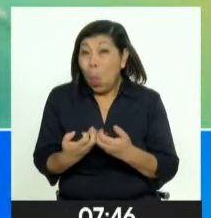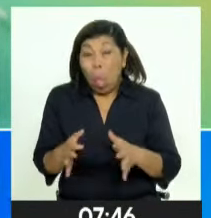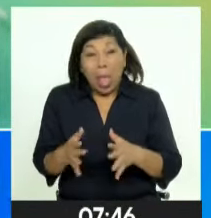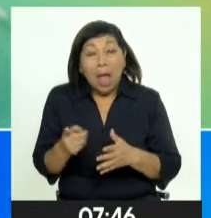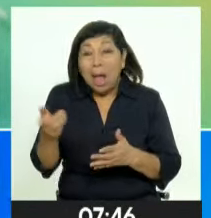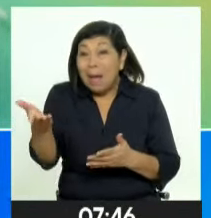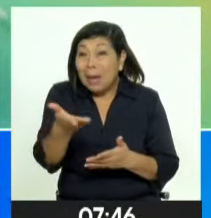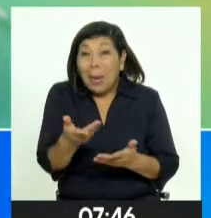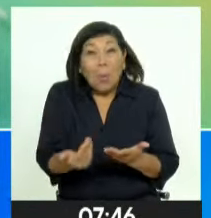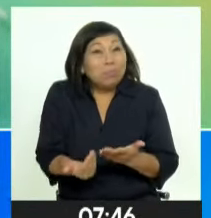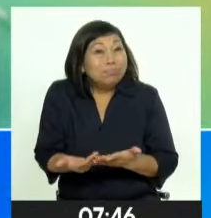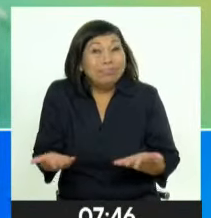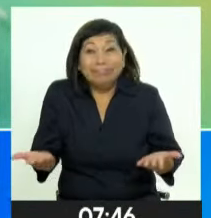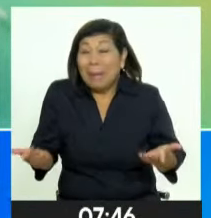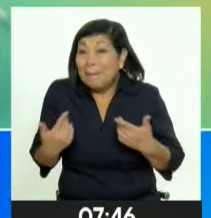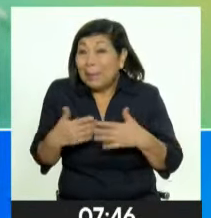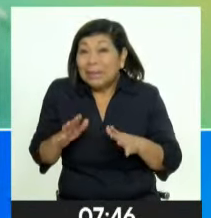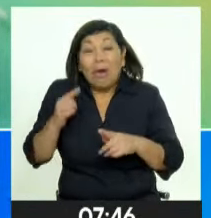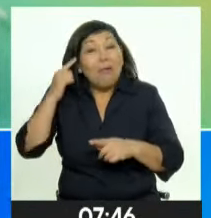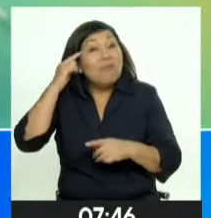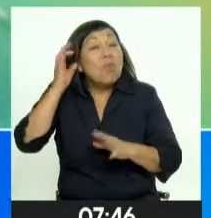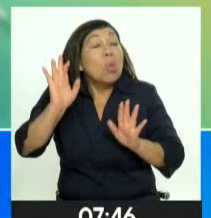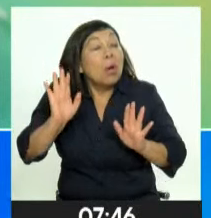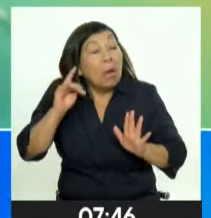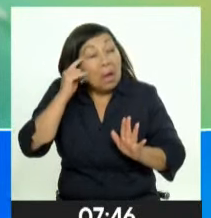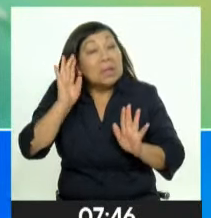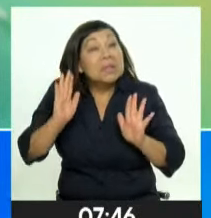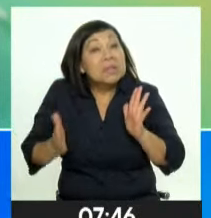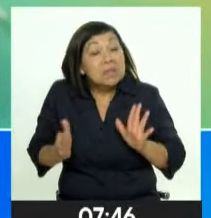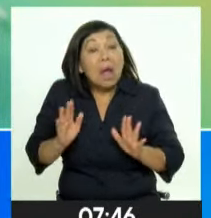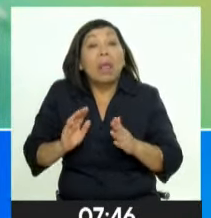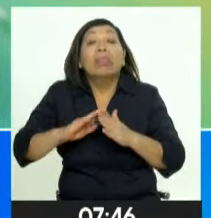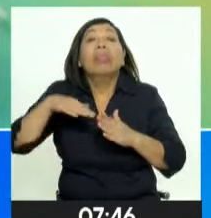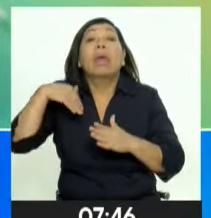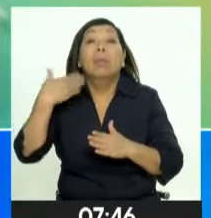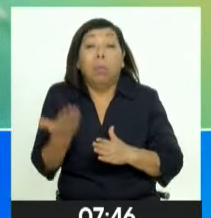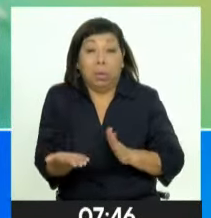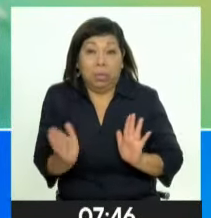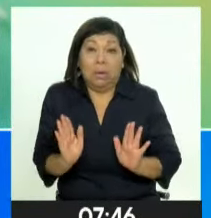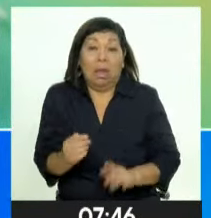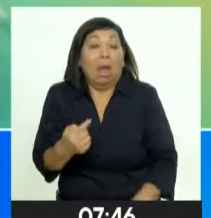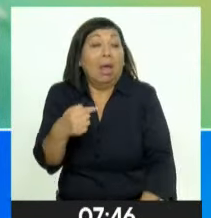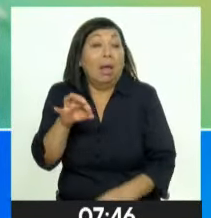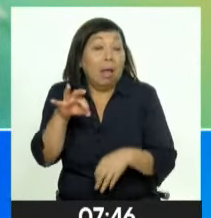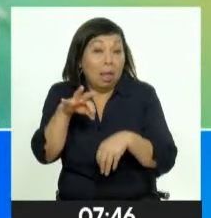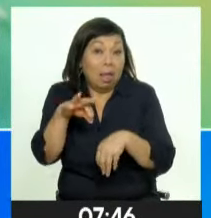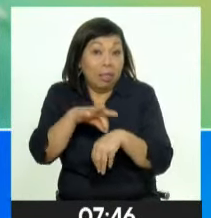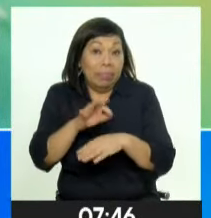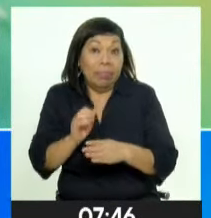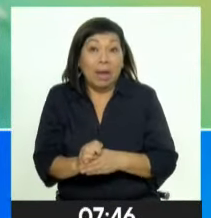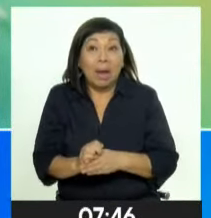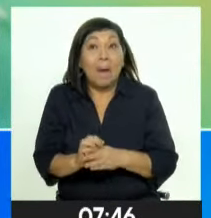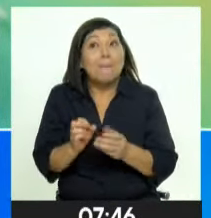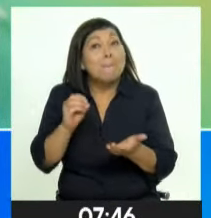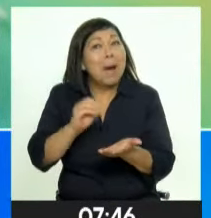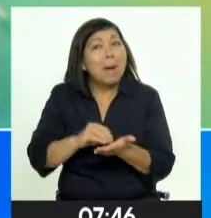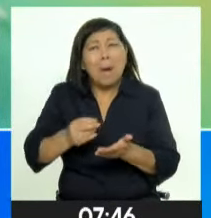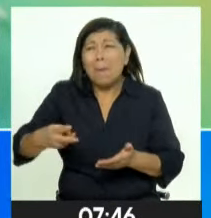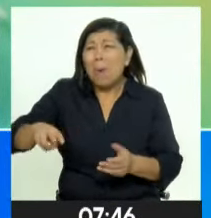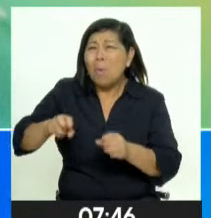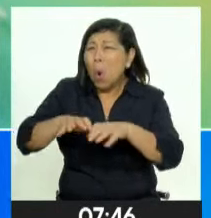incorporando y evaluando. Esperemos que en el futuro podamos tener acceso a ella. En este momento que estamos en un brote de dengue en